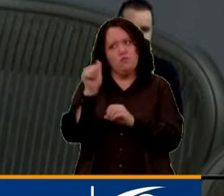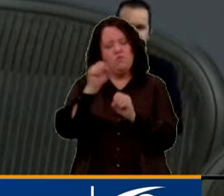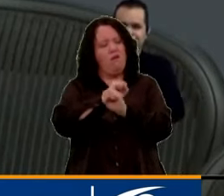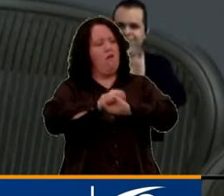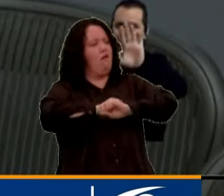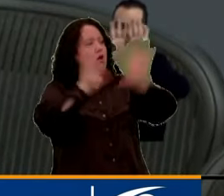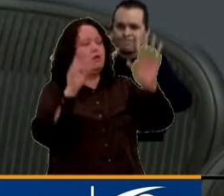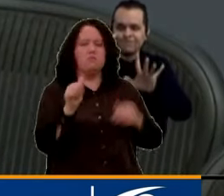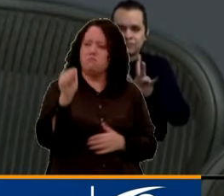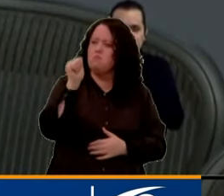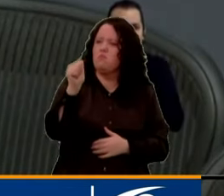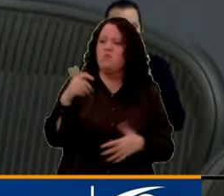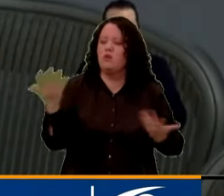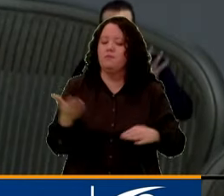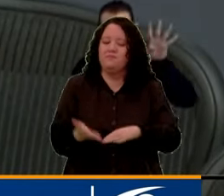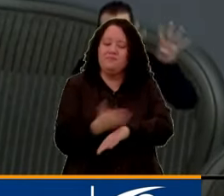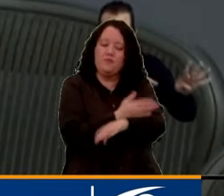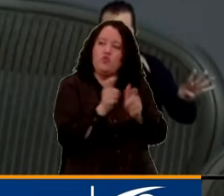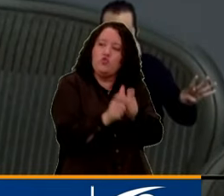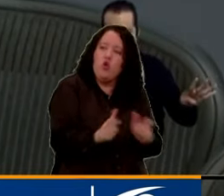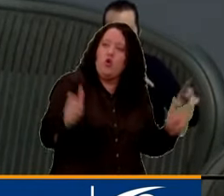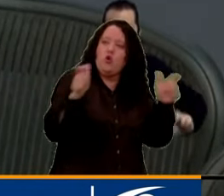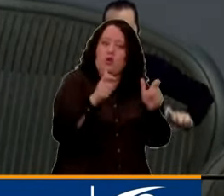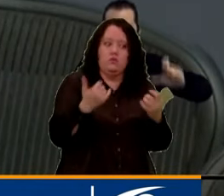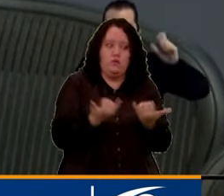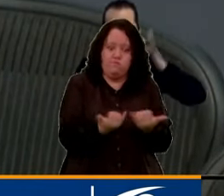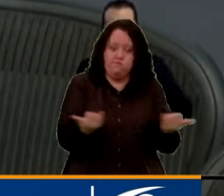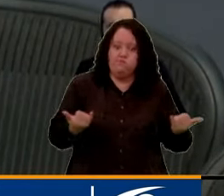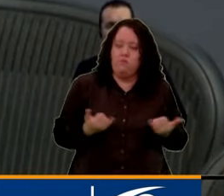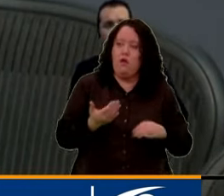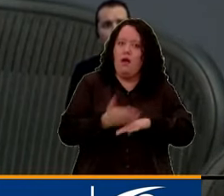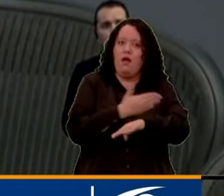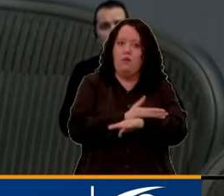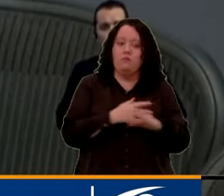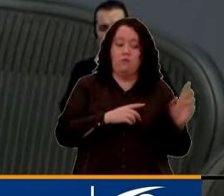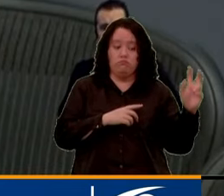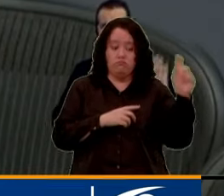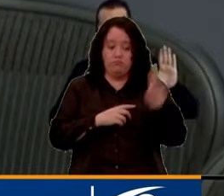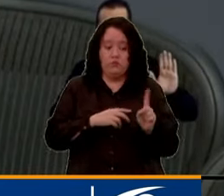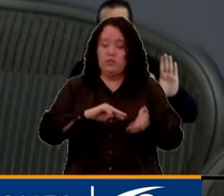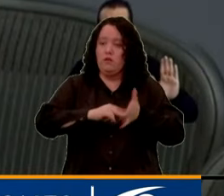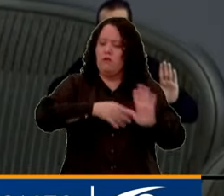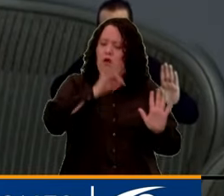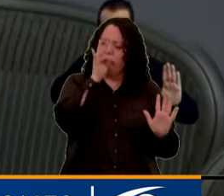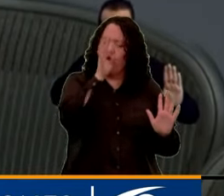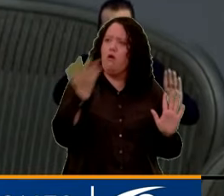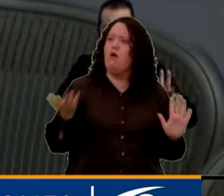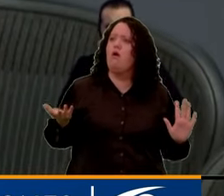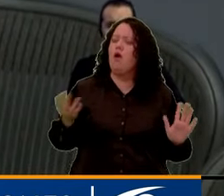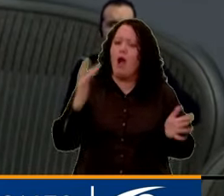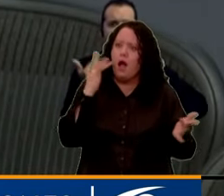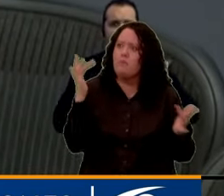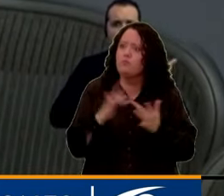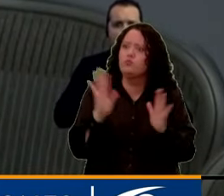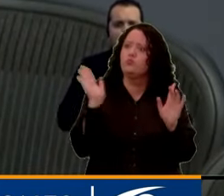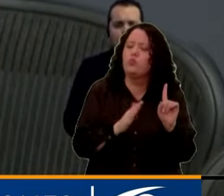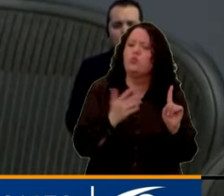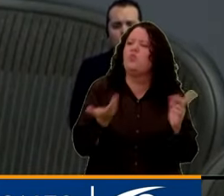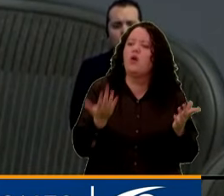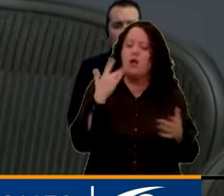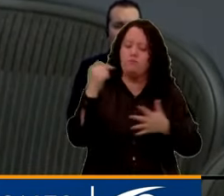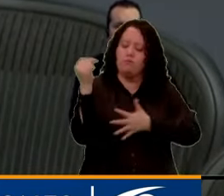que en una sesión en el Congreso se está bajo la gravedad del juramento cuando se señala cuáles son